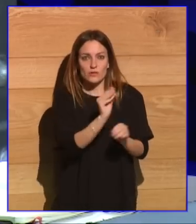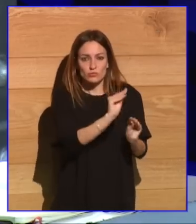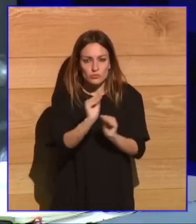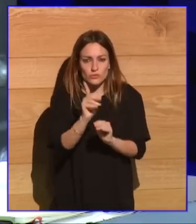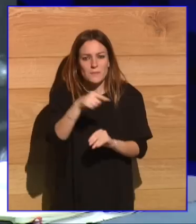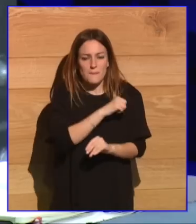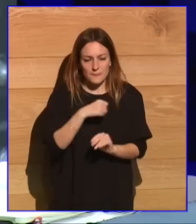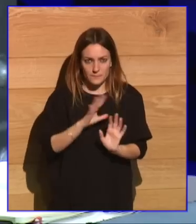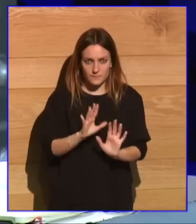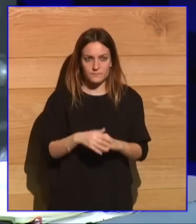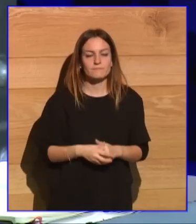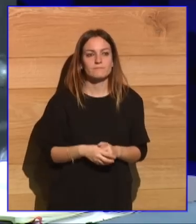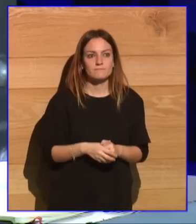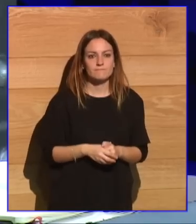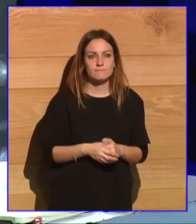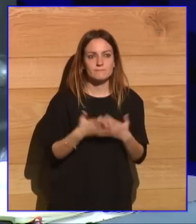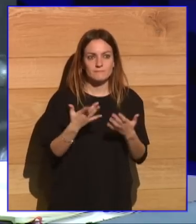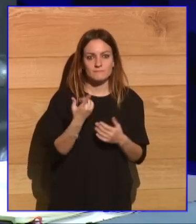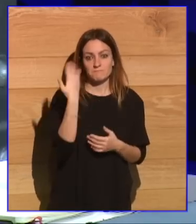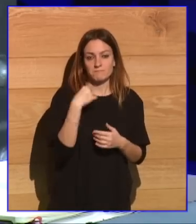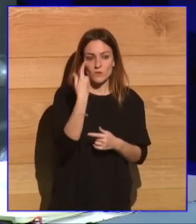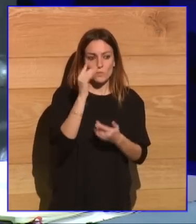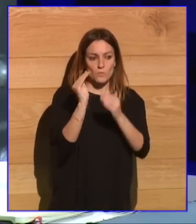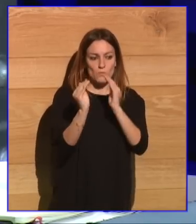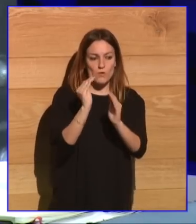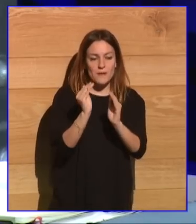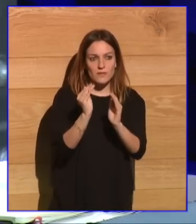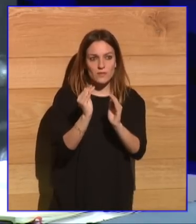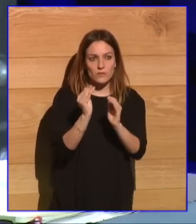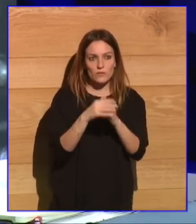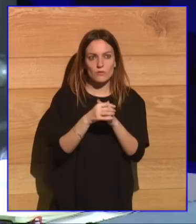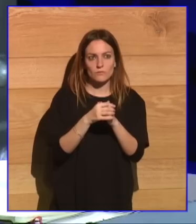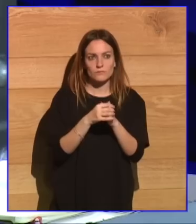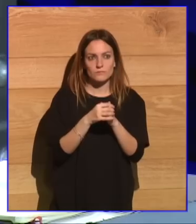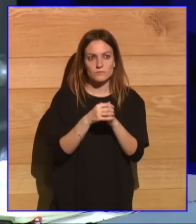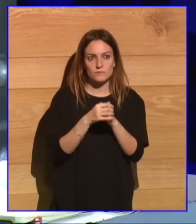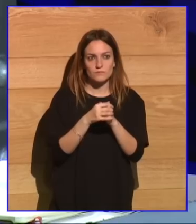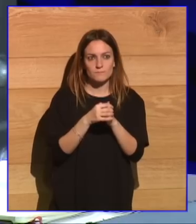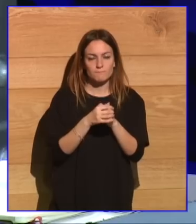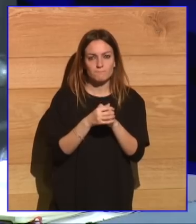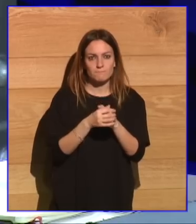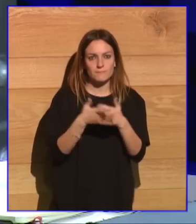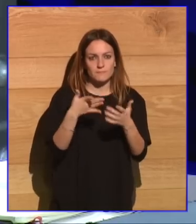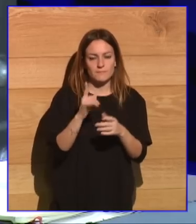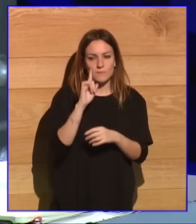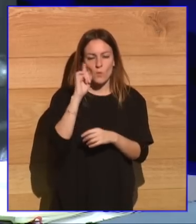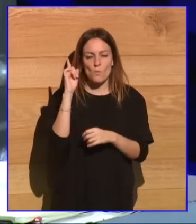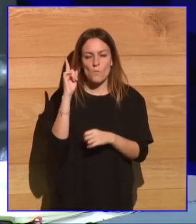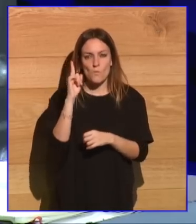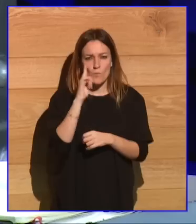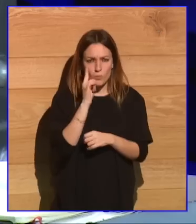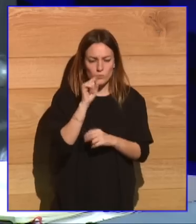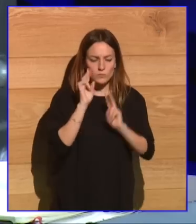momento dado, cuando él está haciendo una de sus giras con Pink Floyd, claro, son una super banda, se descubre a sí mismo haciendo cosas